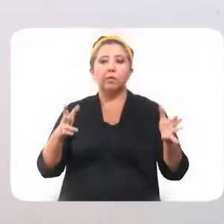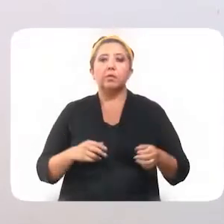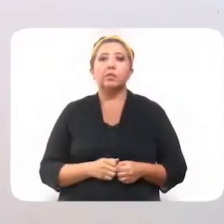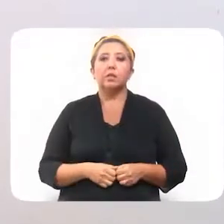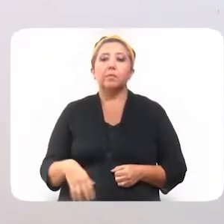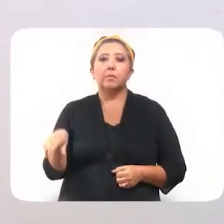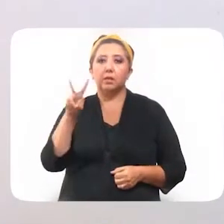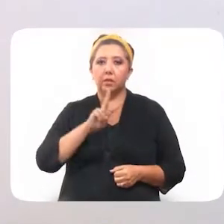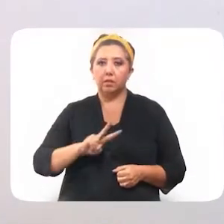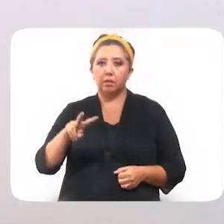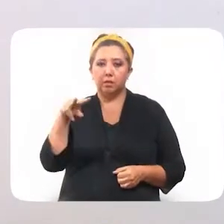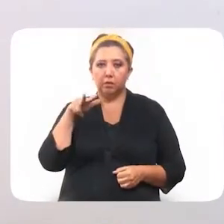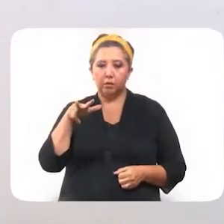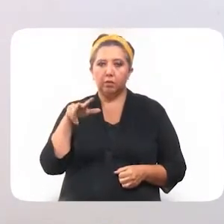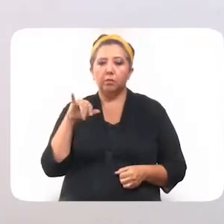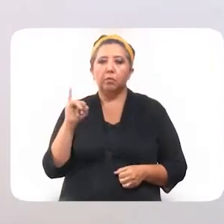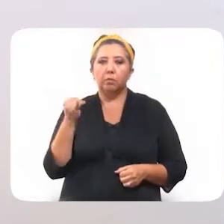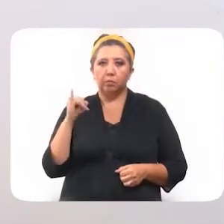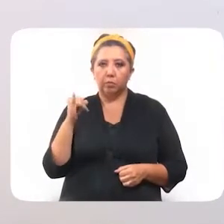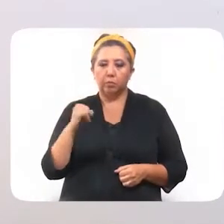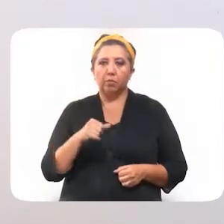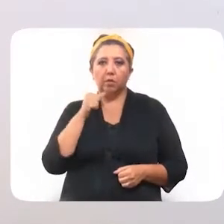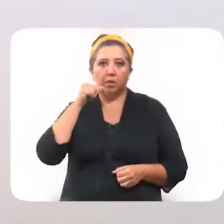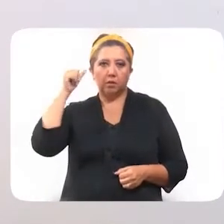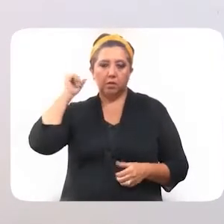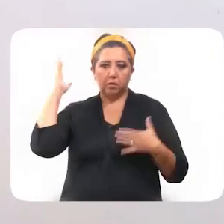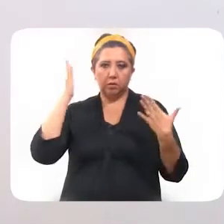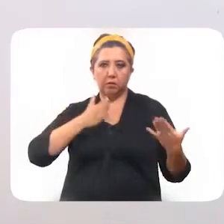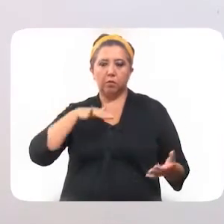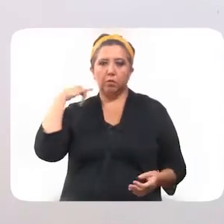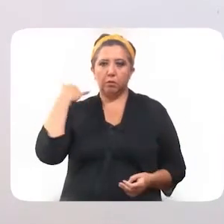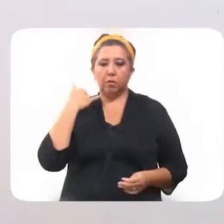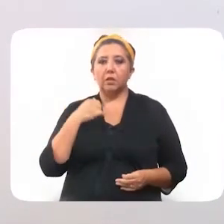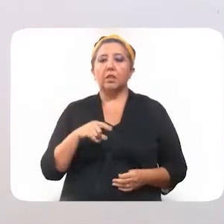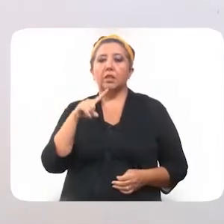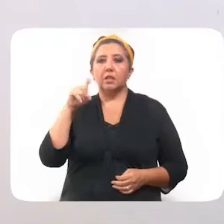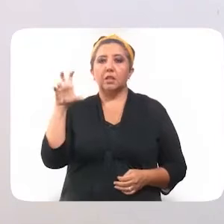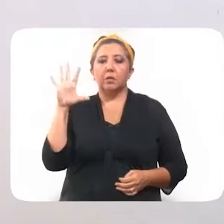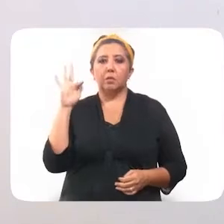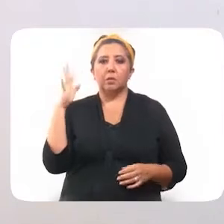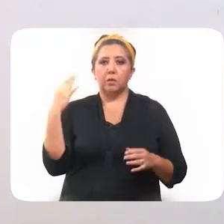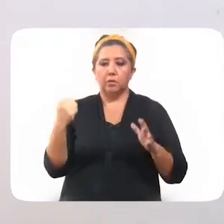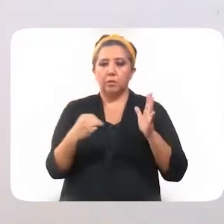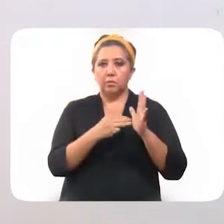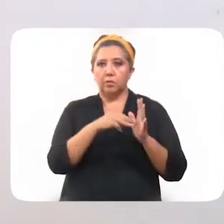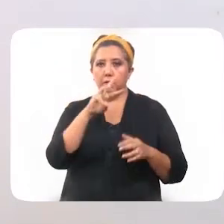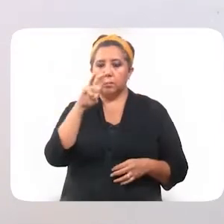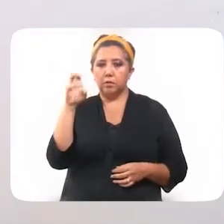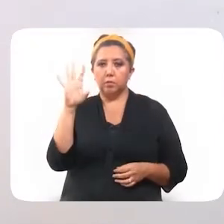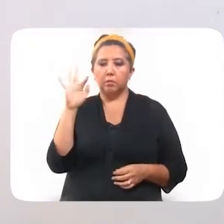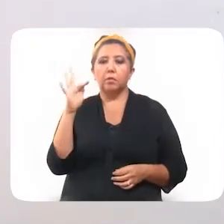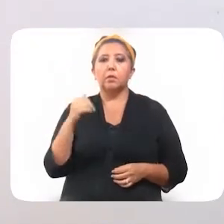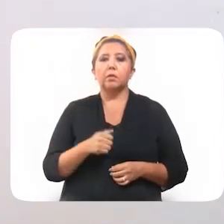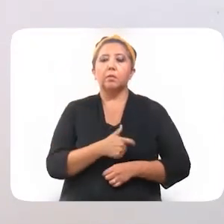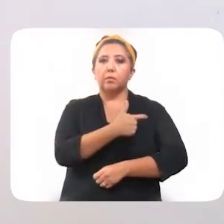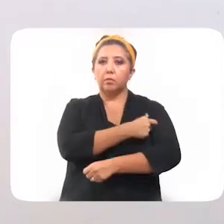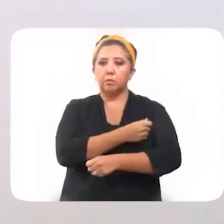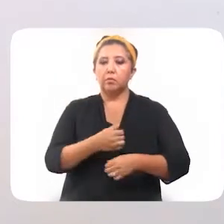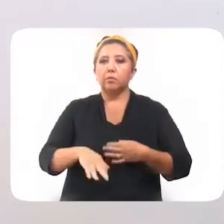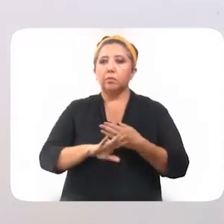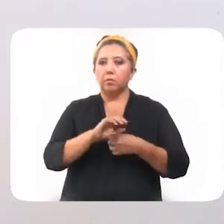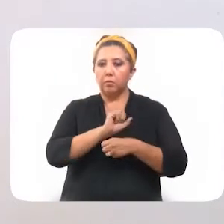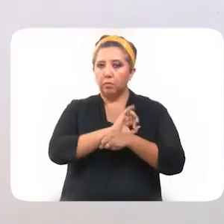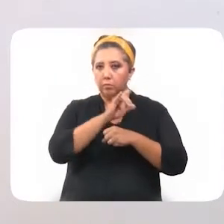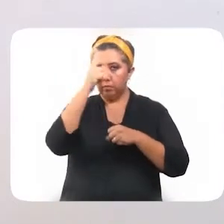parte médico de este viernes 18 de junio. Ayer llegó a Yucatán un nuevo lote de 149.340 vacunas contra el